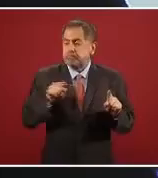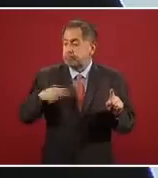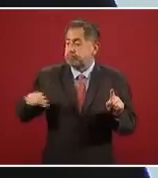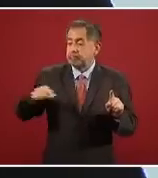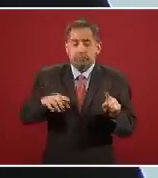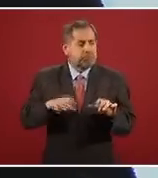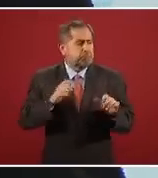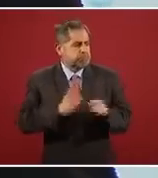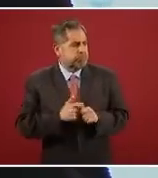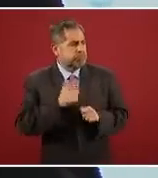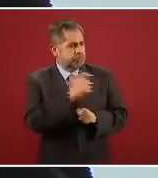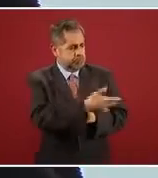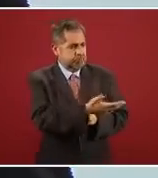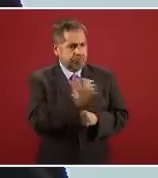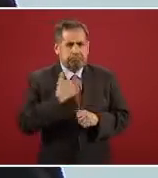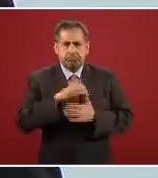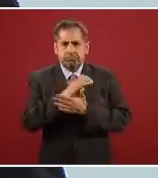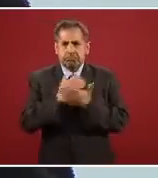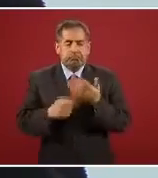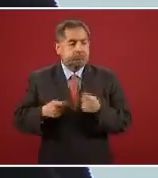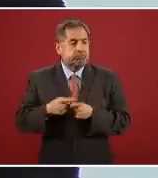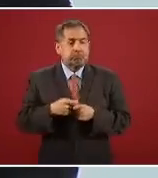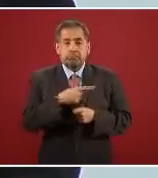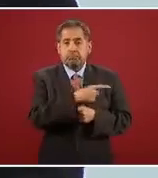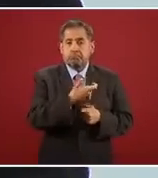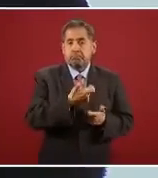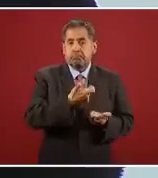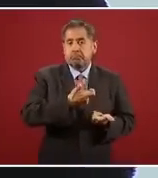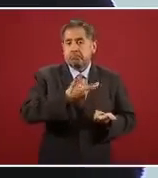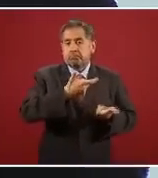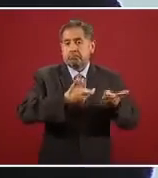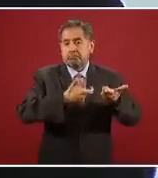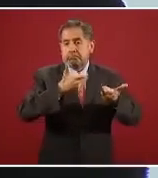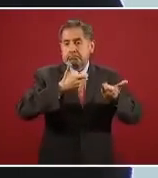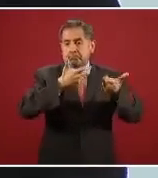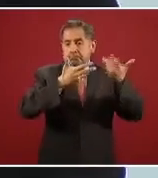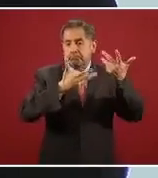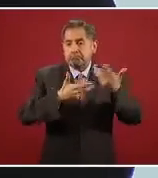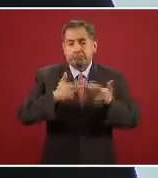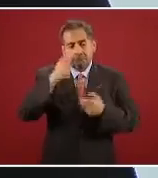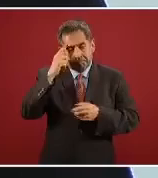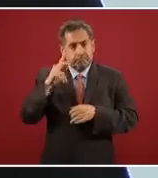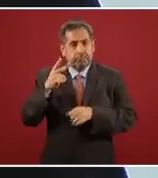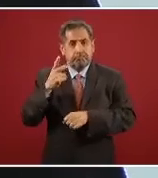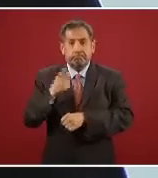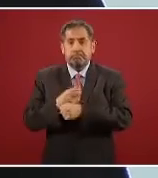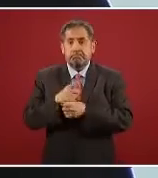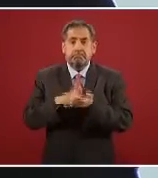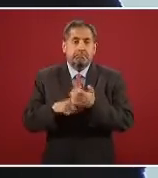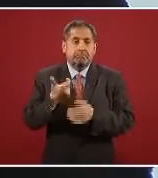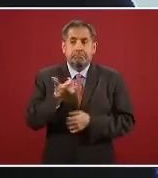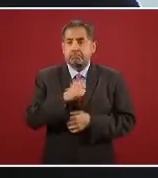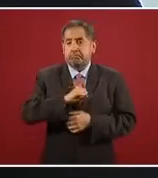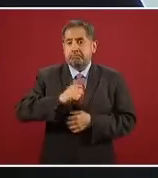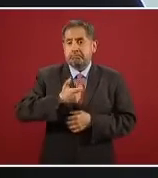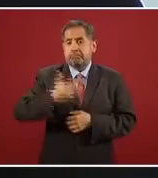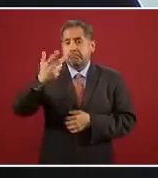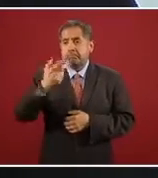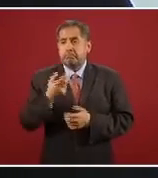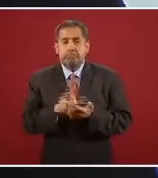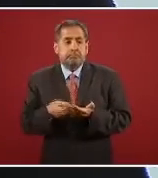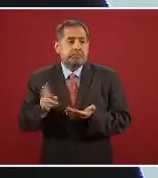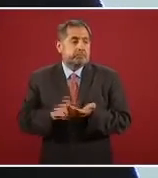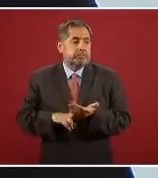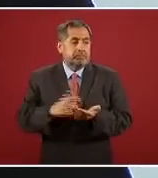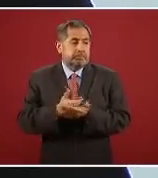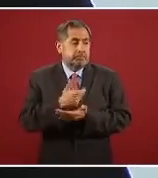Turística con el objetivo de inflar precios en contratos de publicidad gubernamental. Había dobles cobros anunciables